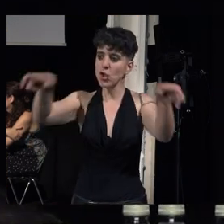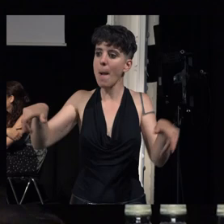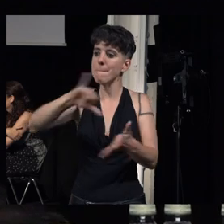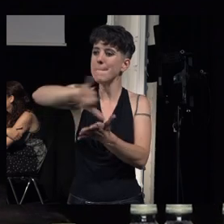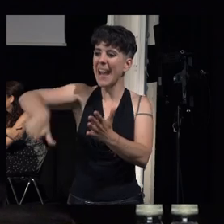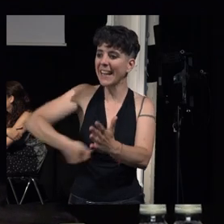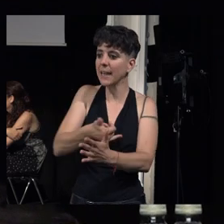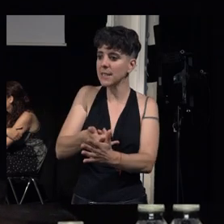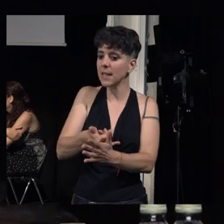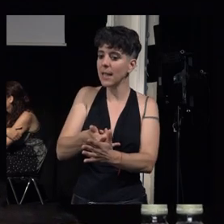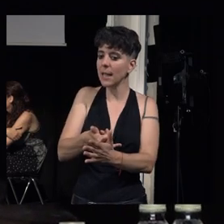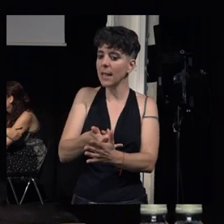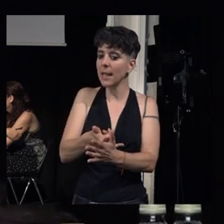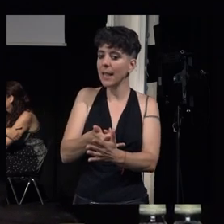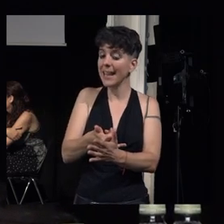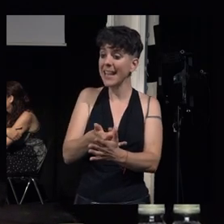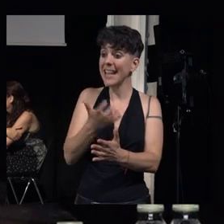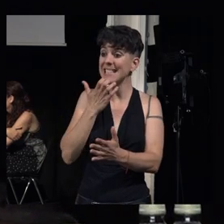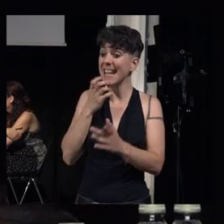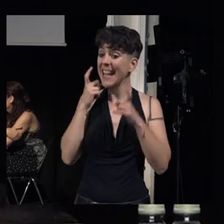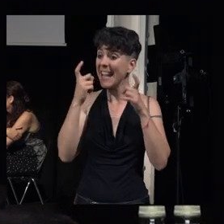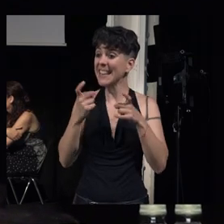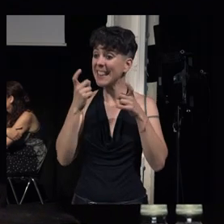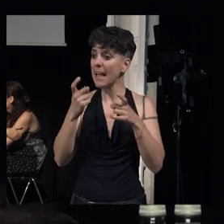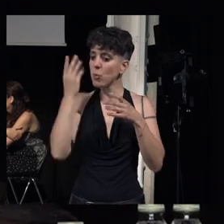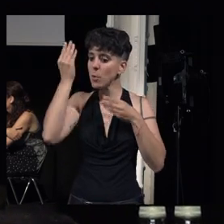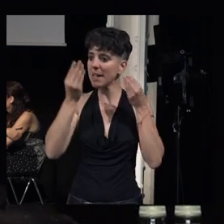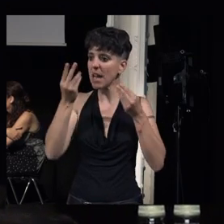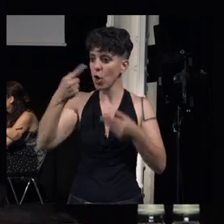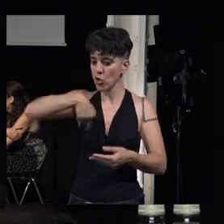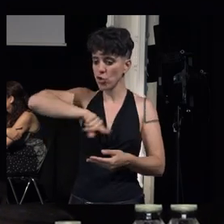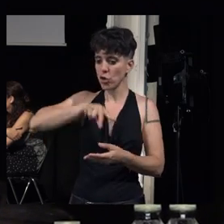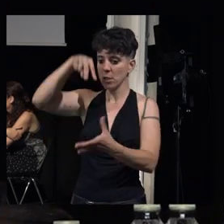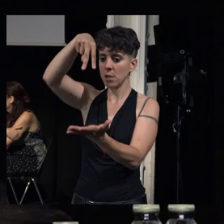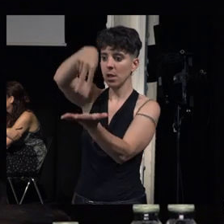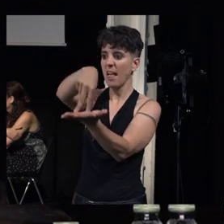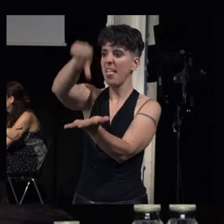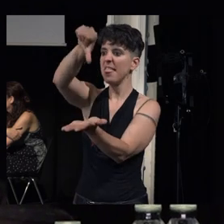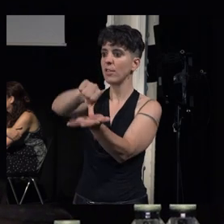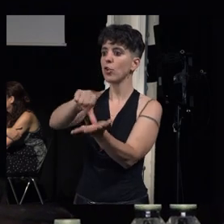lo que perdemos cuando intentamos pensarnos desde el centro también.